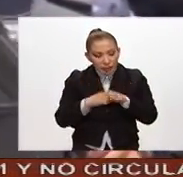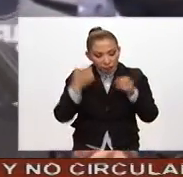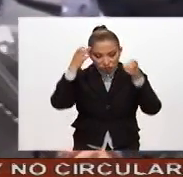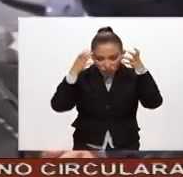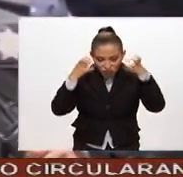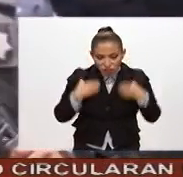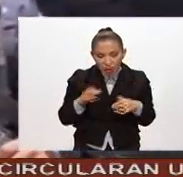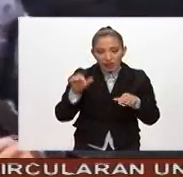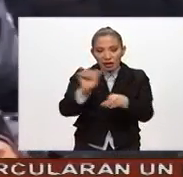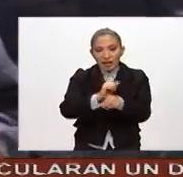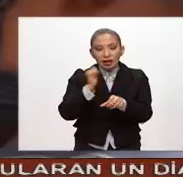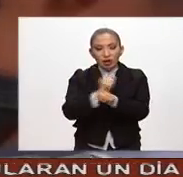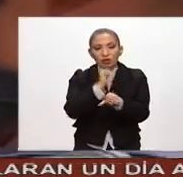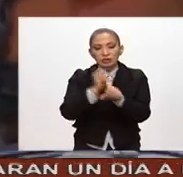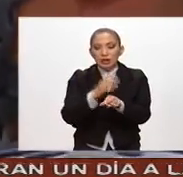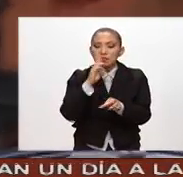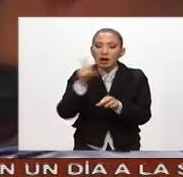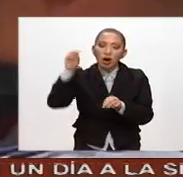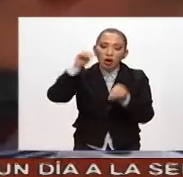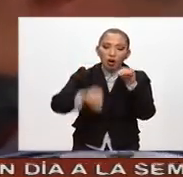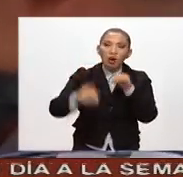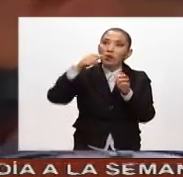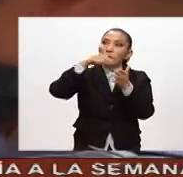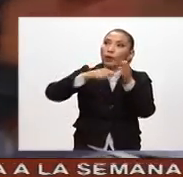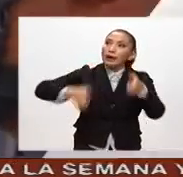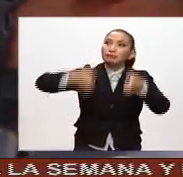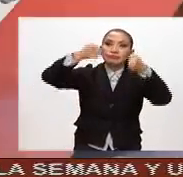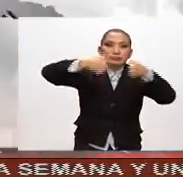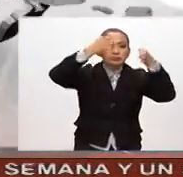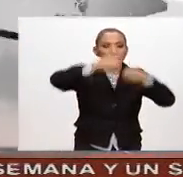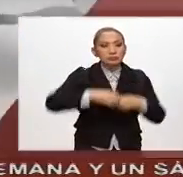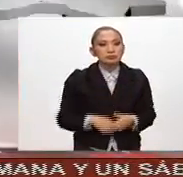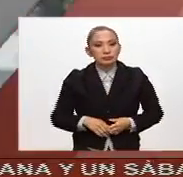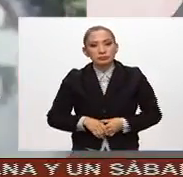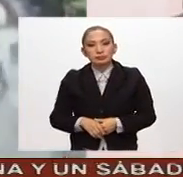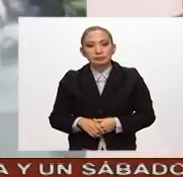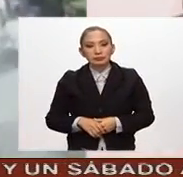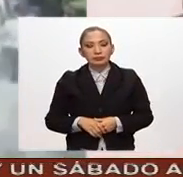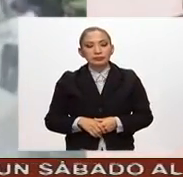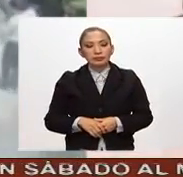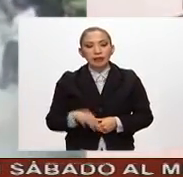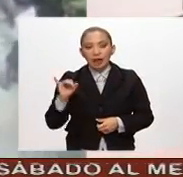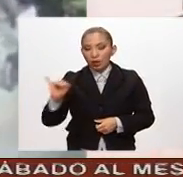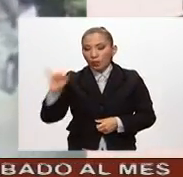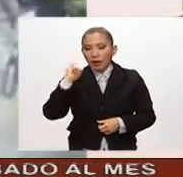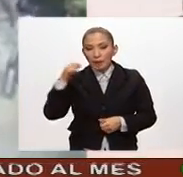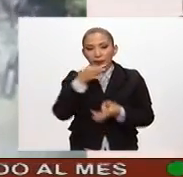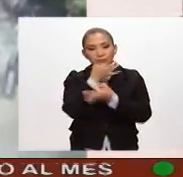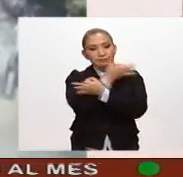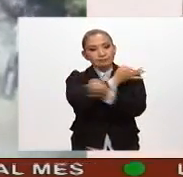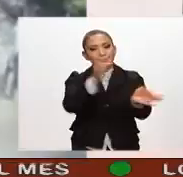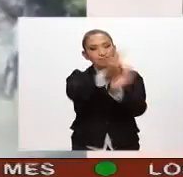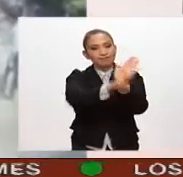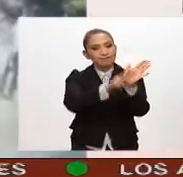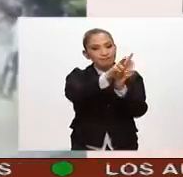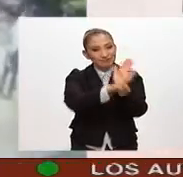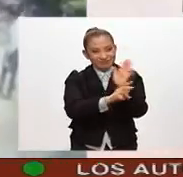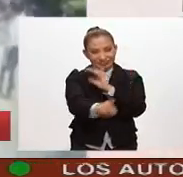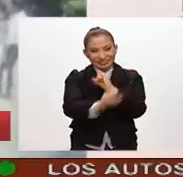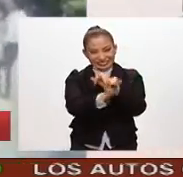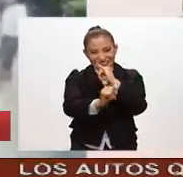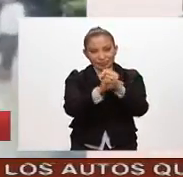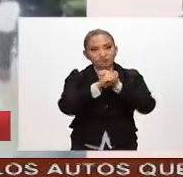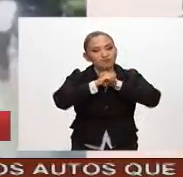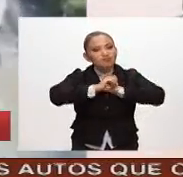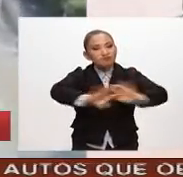tácticos y patrullas, así como al mejoramiento de las instalaciones. Este jueves se dio a conocer un video en redes sociales en